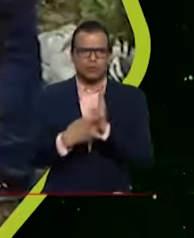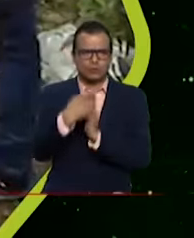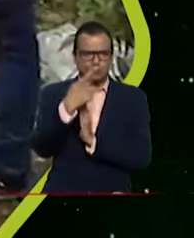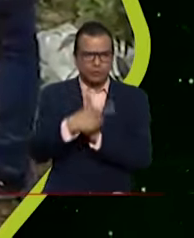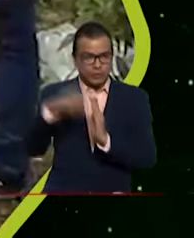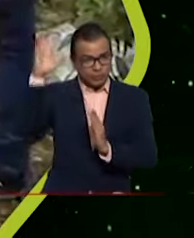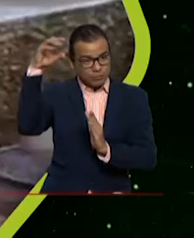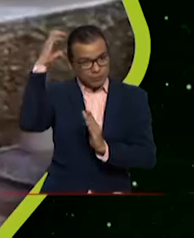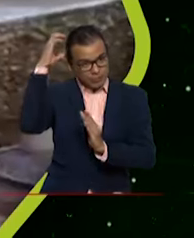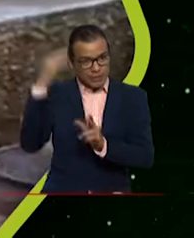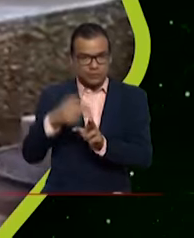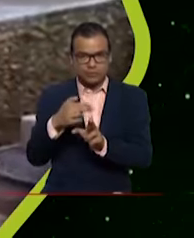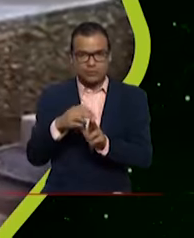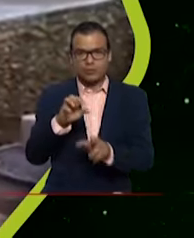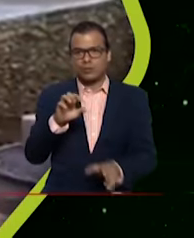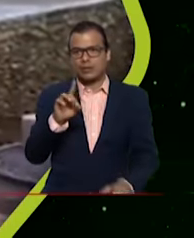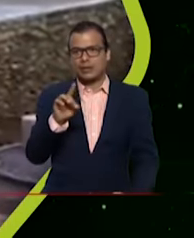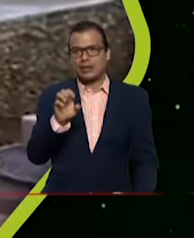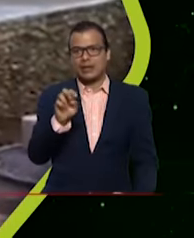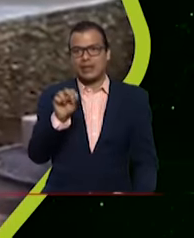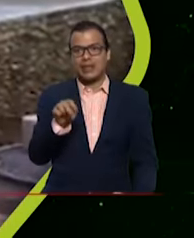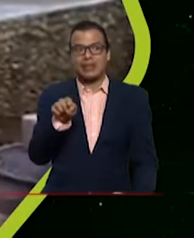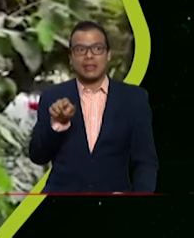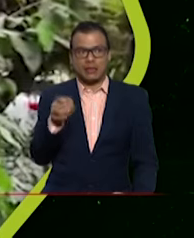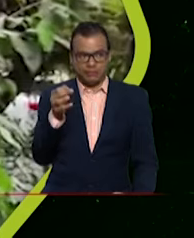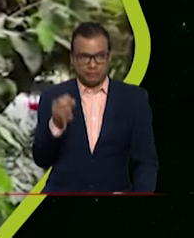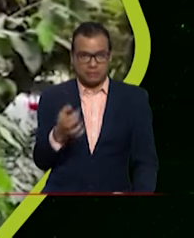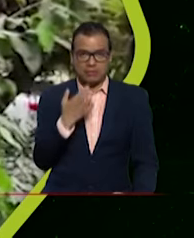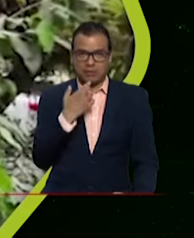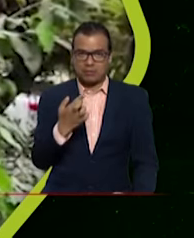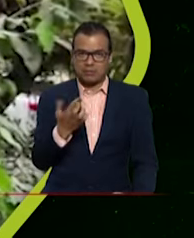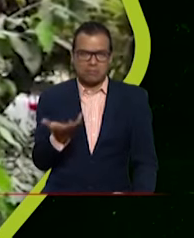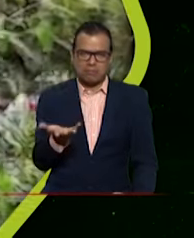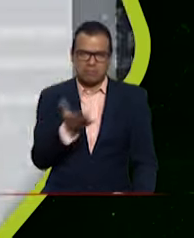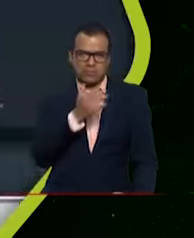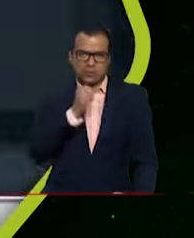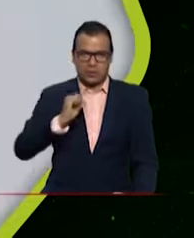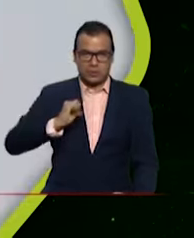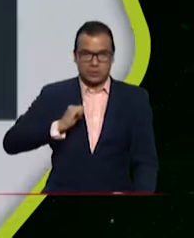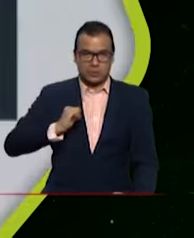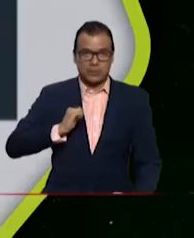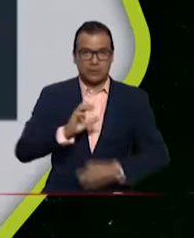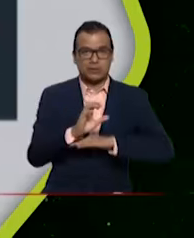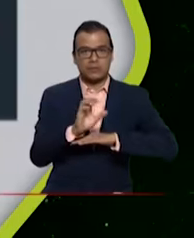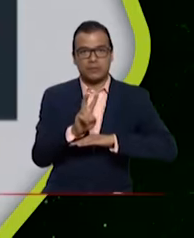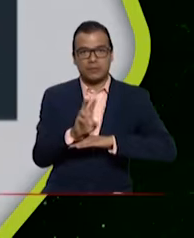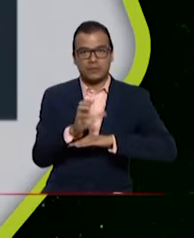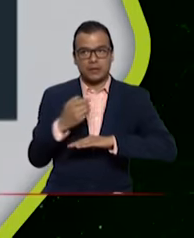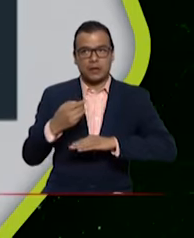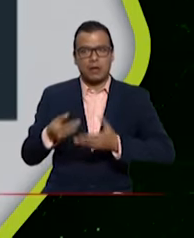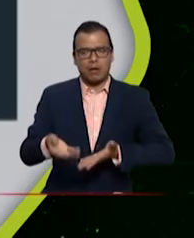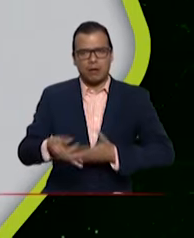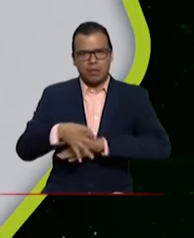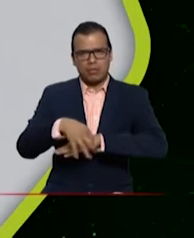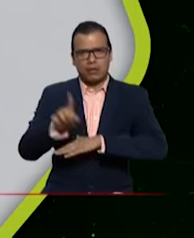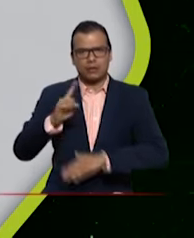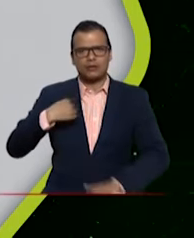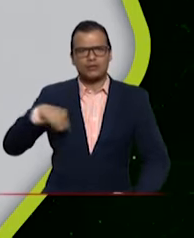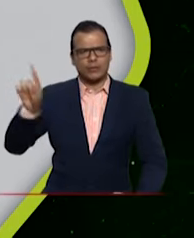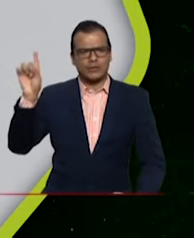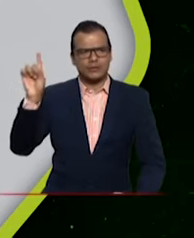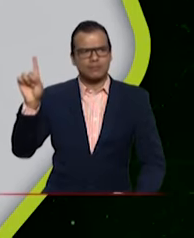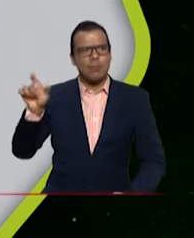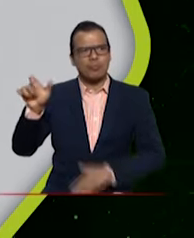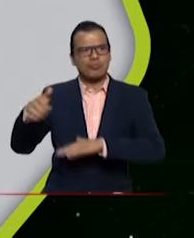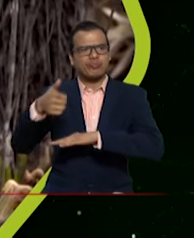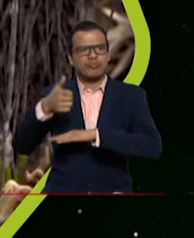no tiene solicitud de permisos ambientales. CBC no permitirá daños en la zona. Los páramos no se venden. Director de la